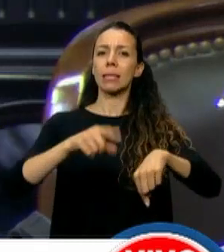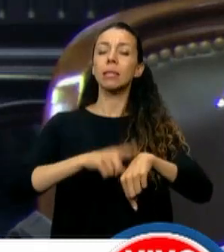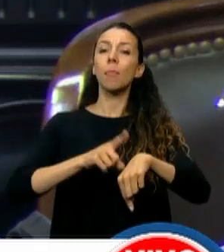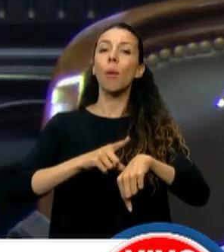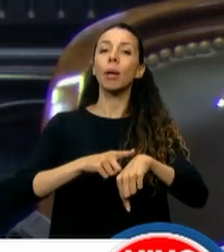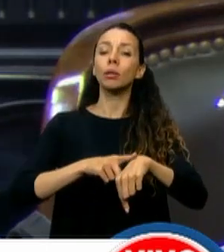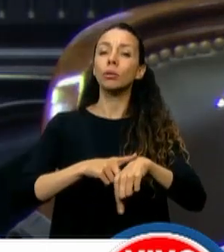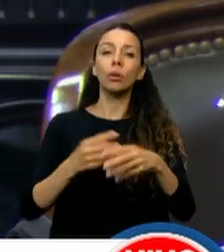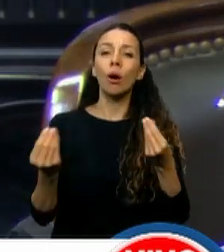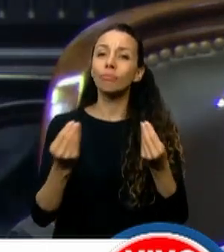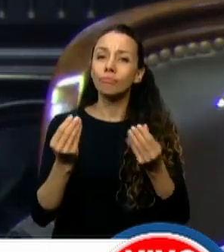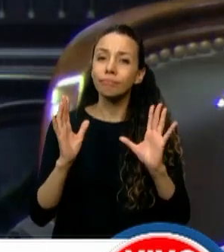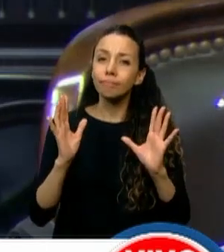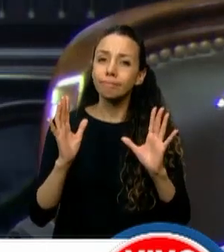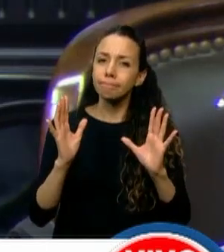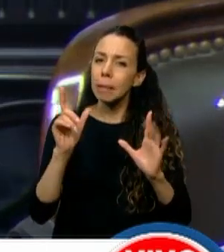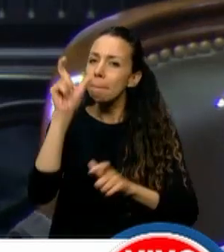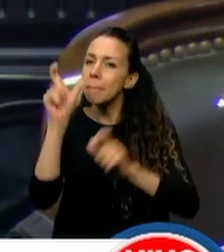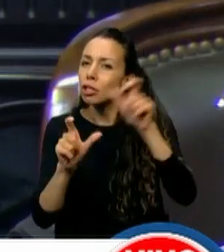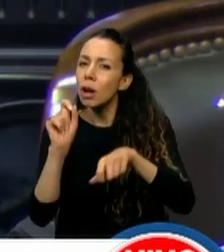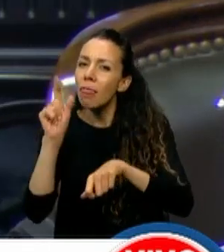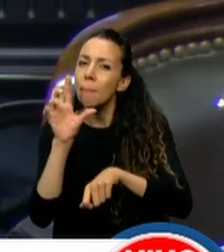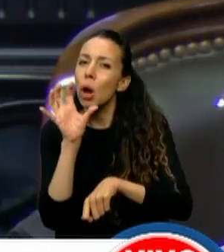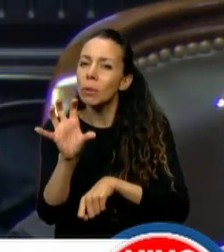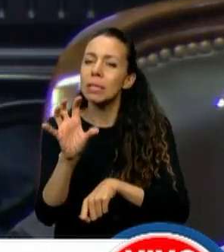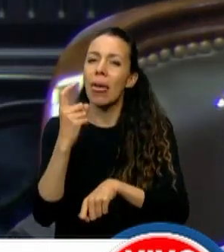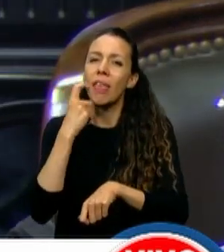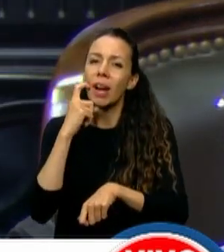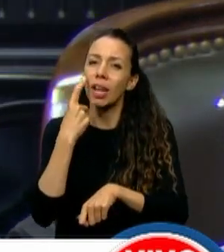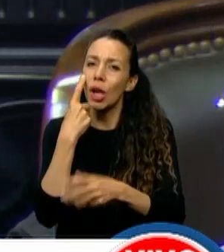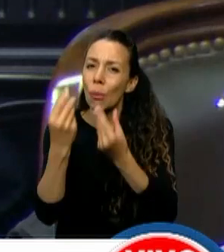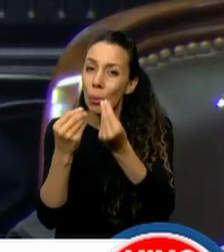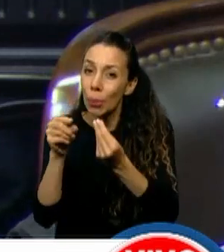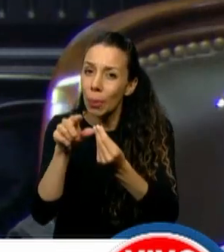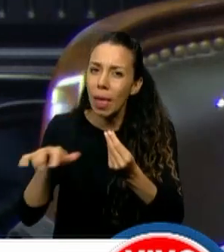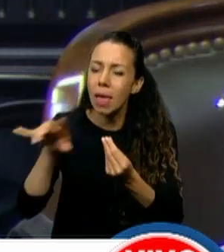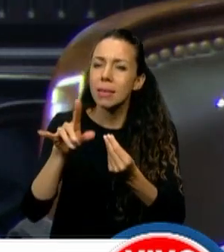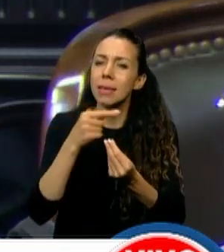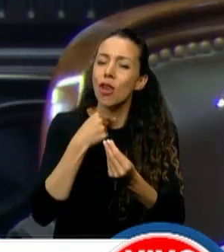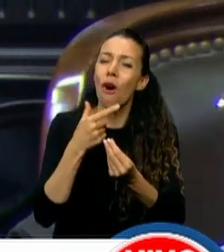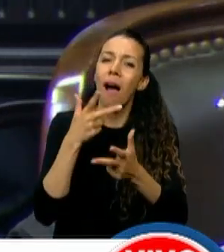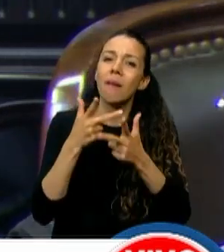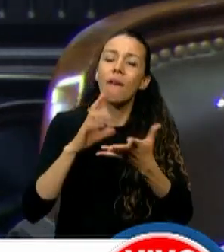hablarles a los entrerrianos de una manera simple y sencilla.